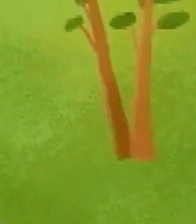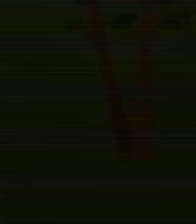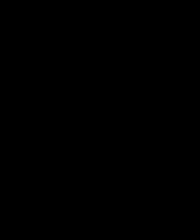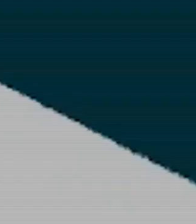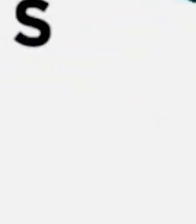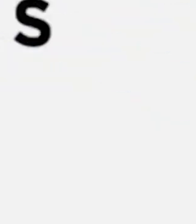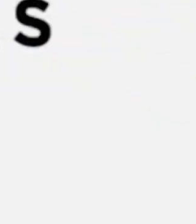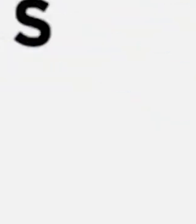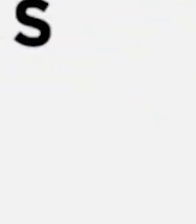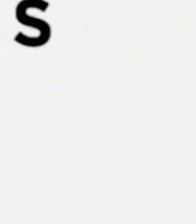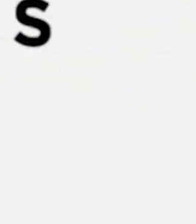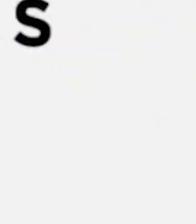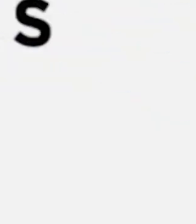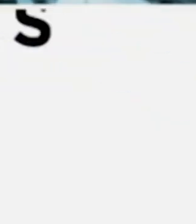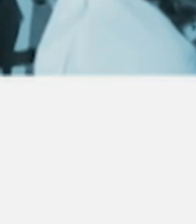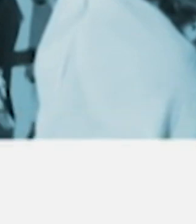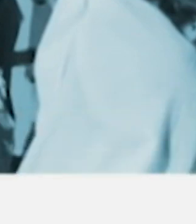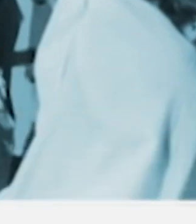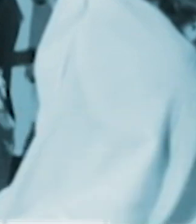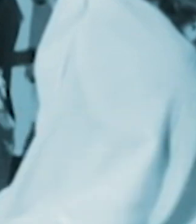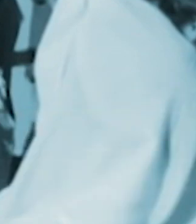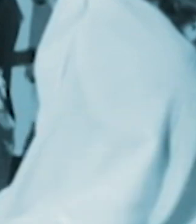República.